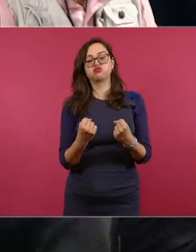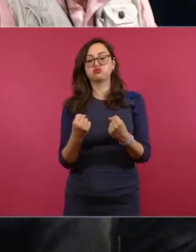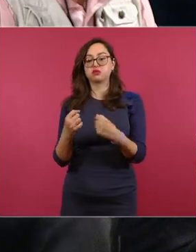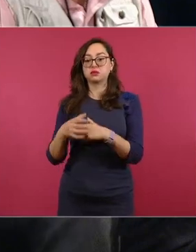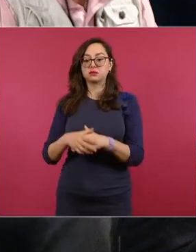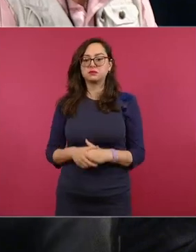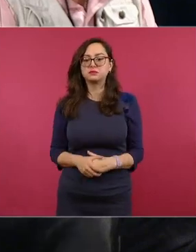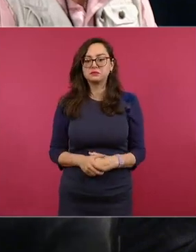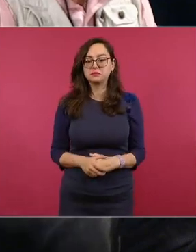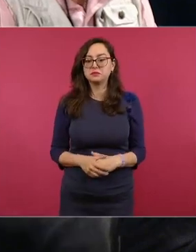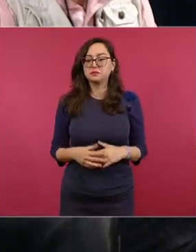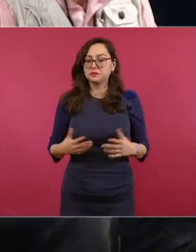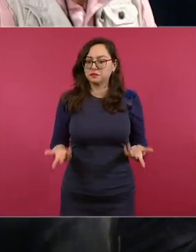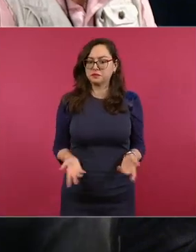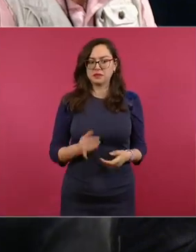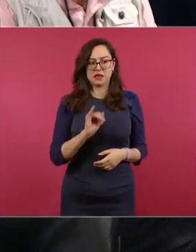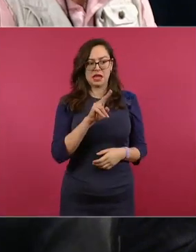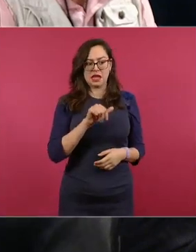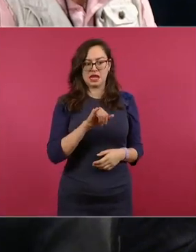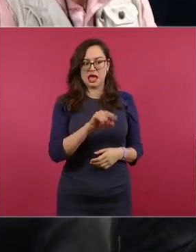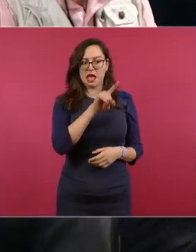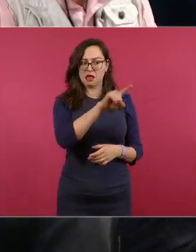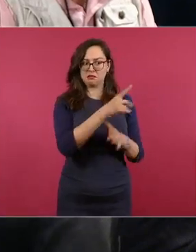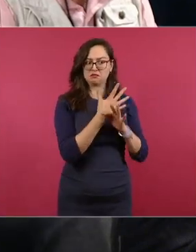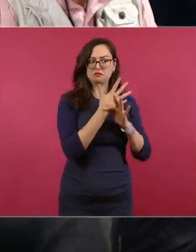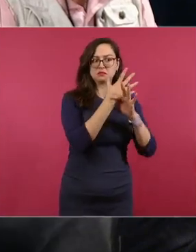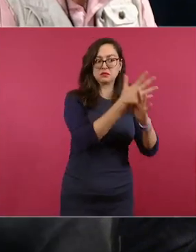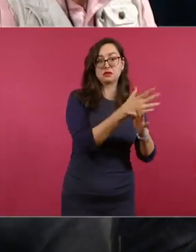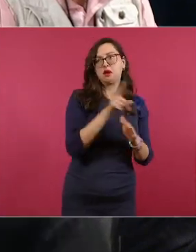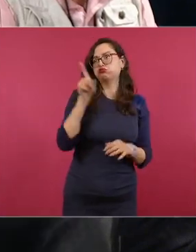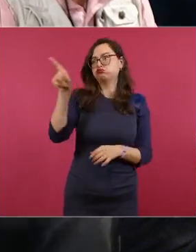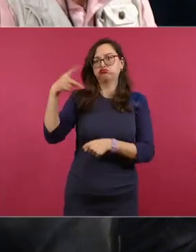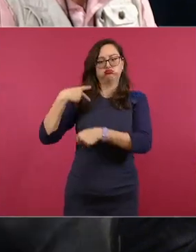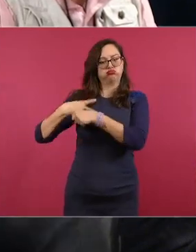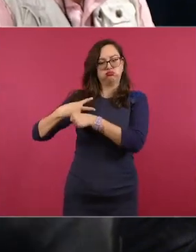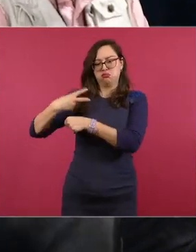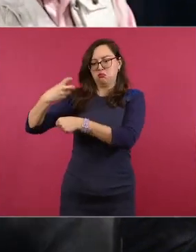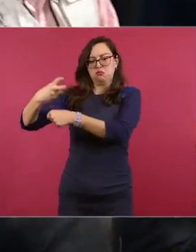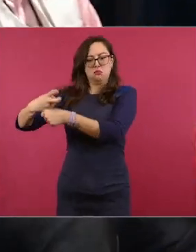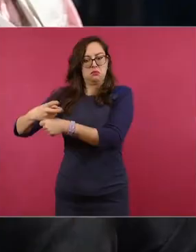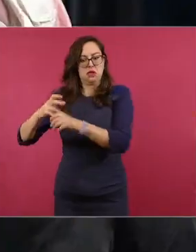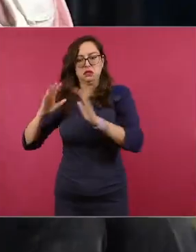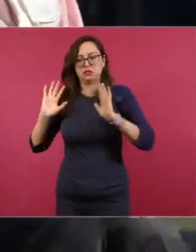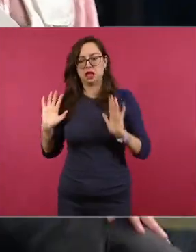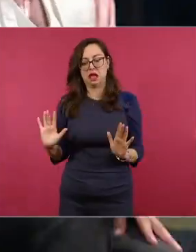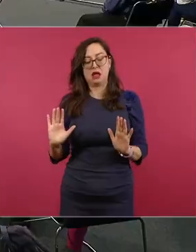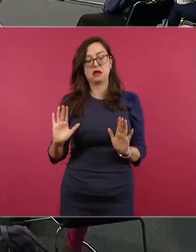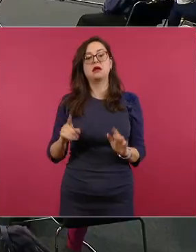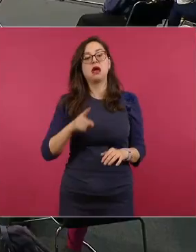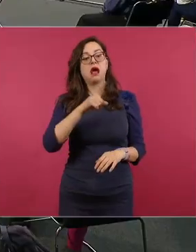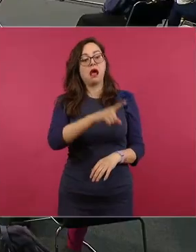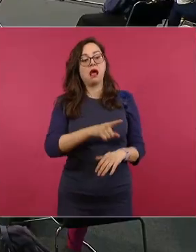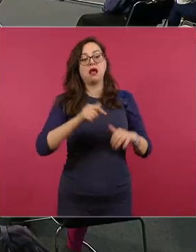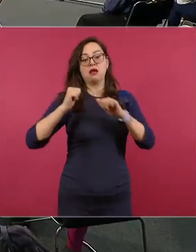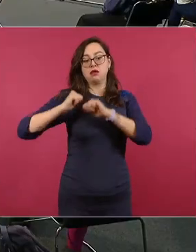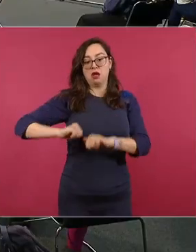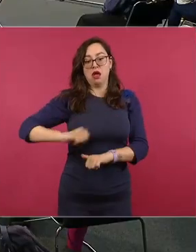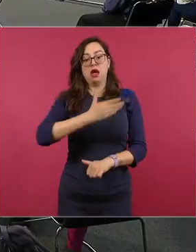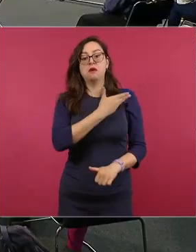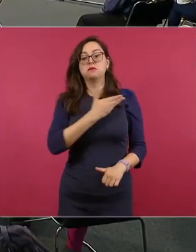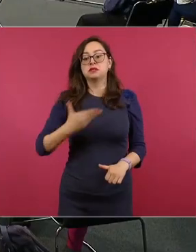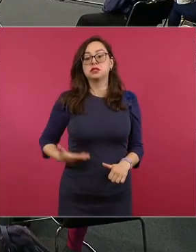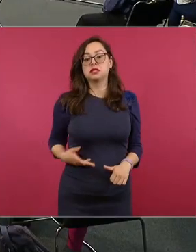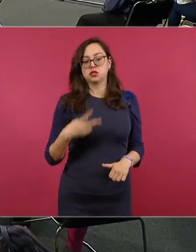lo manejó como una invitación por parte de una organización internacional al comisionado presidente y a los integrantes de su